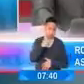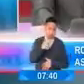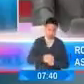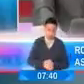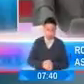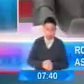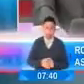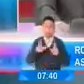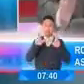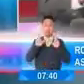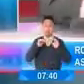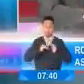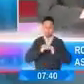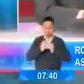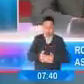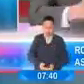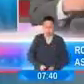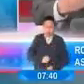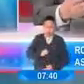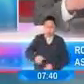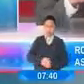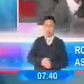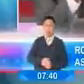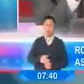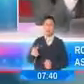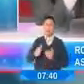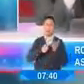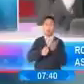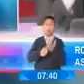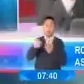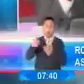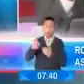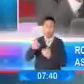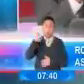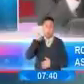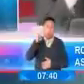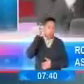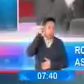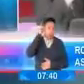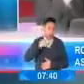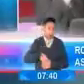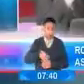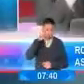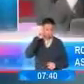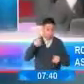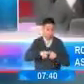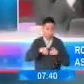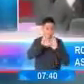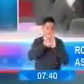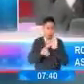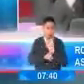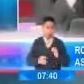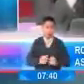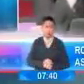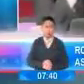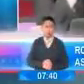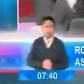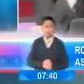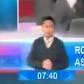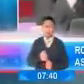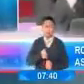En el tema del aborto, y no hablo como la ministra, hablo como la hacia la mujer, ¿estaría de acuerdo con lo que dice el código? Sí, gracias a